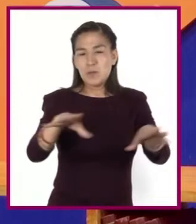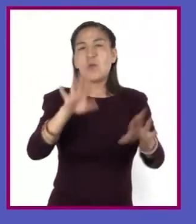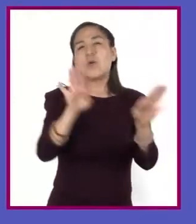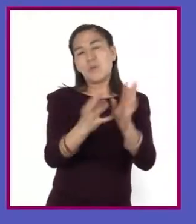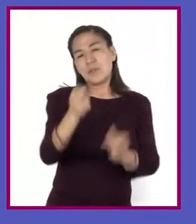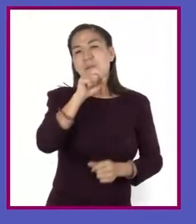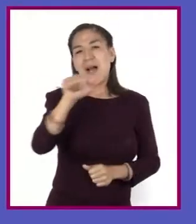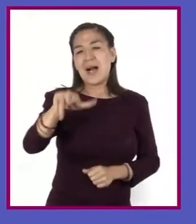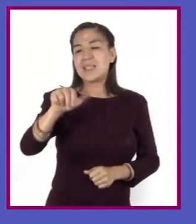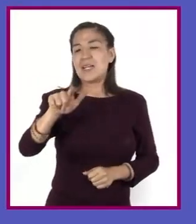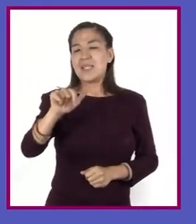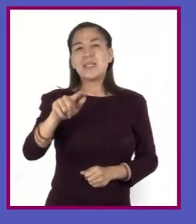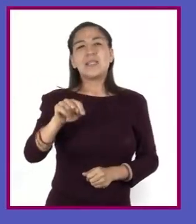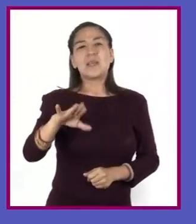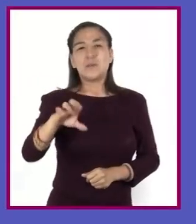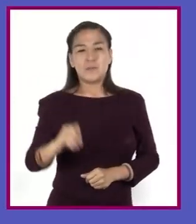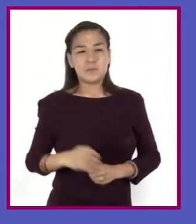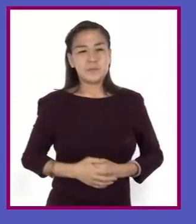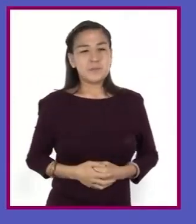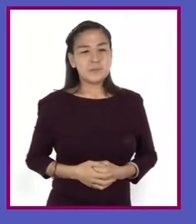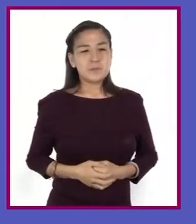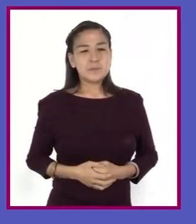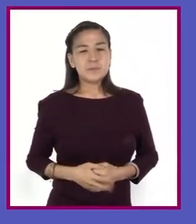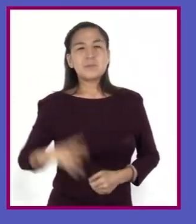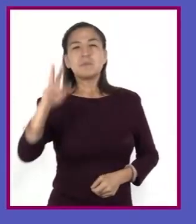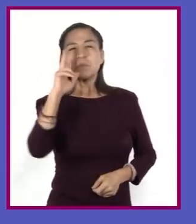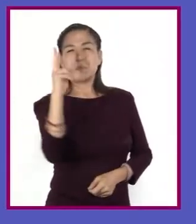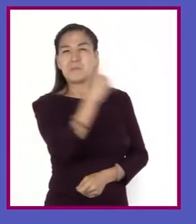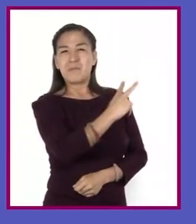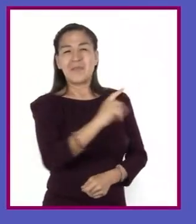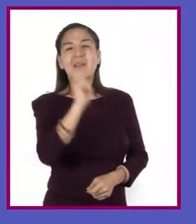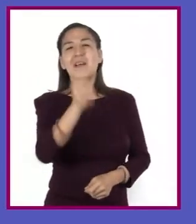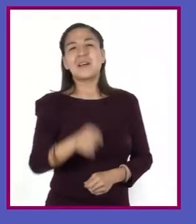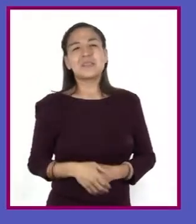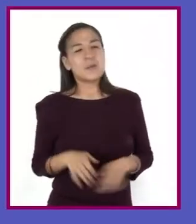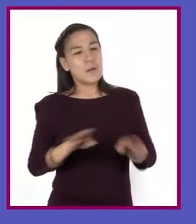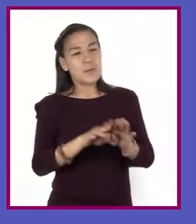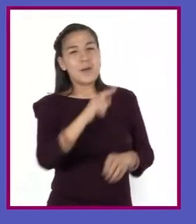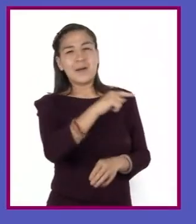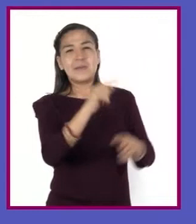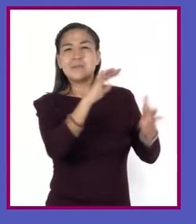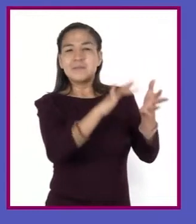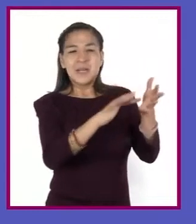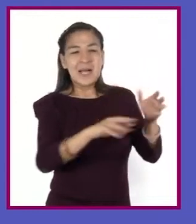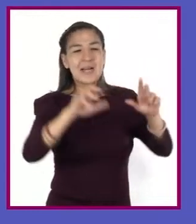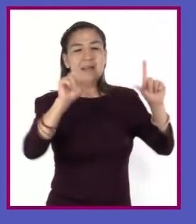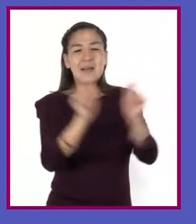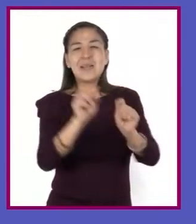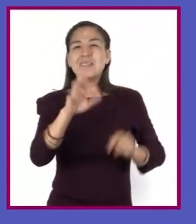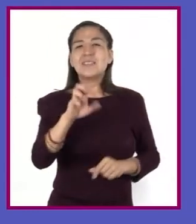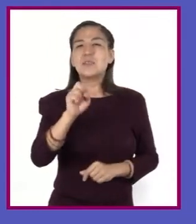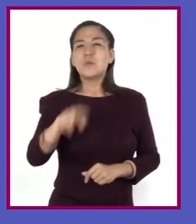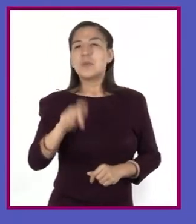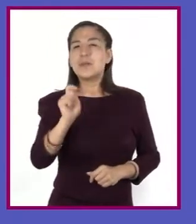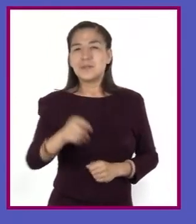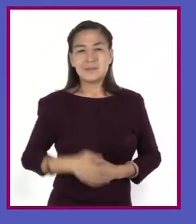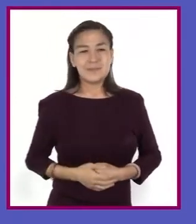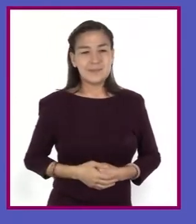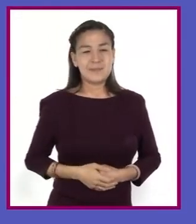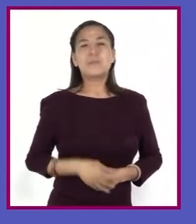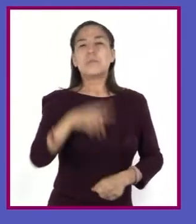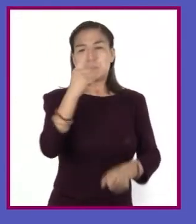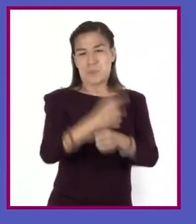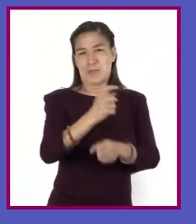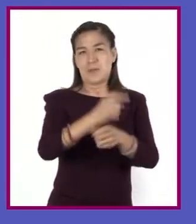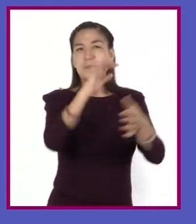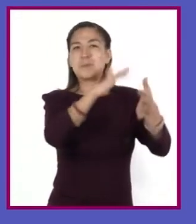analítico. A simple vista, ¿qué podemos decir de este tipo de resumen? Leamos los dos